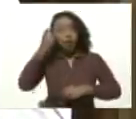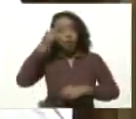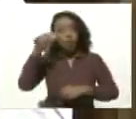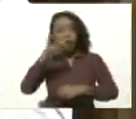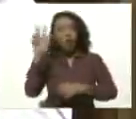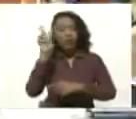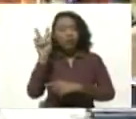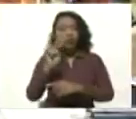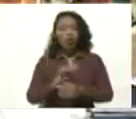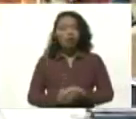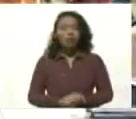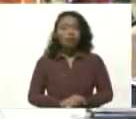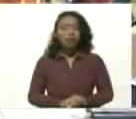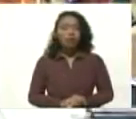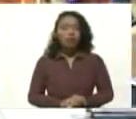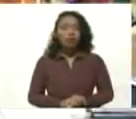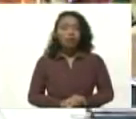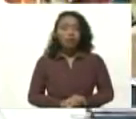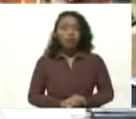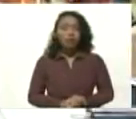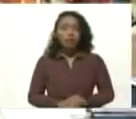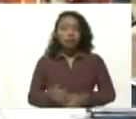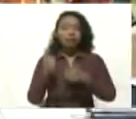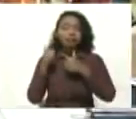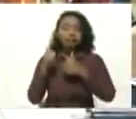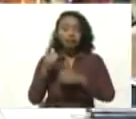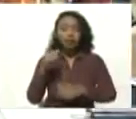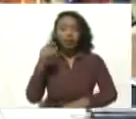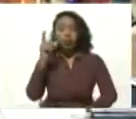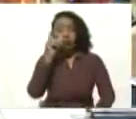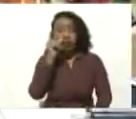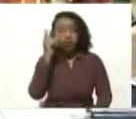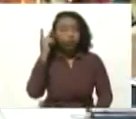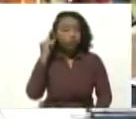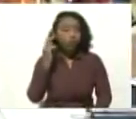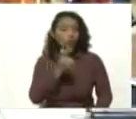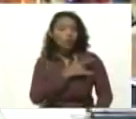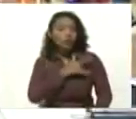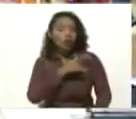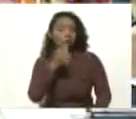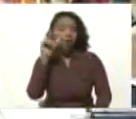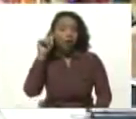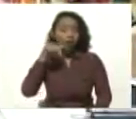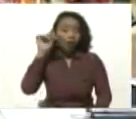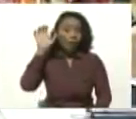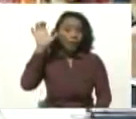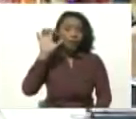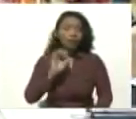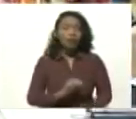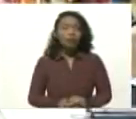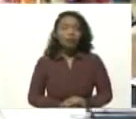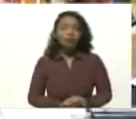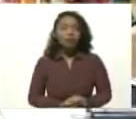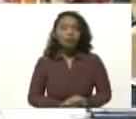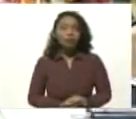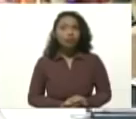señor presidente. Muy bien, muchachos y muchachas, universitarios de la patria,